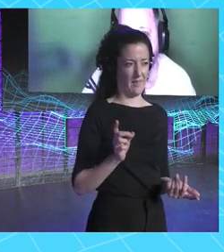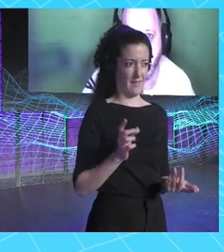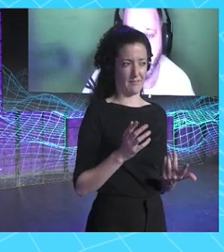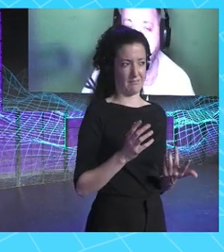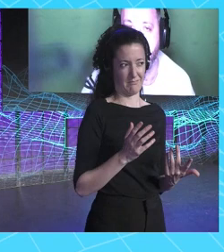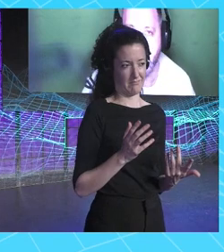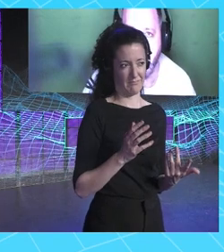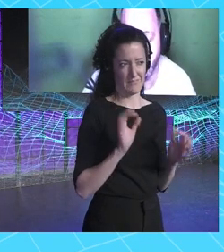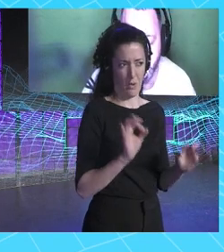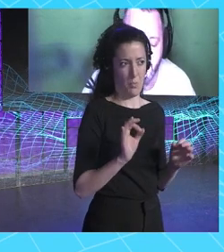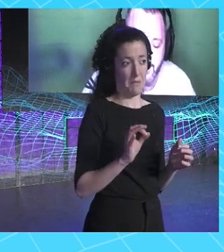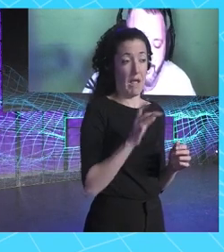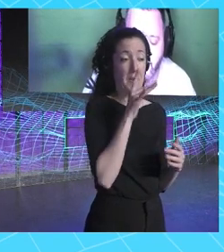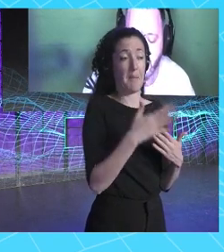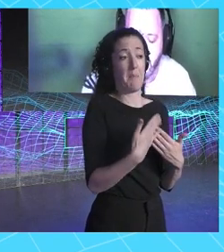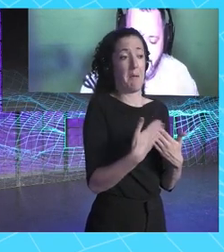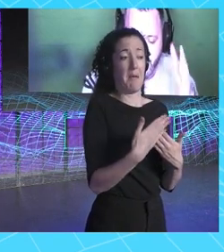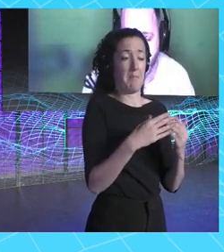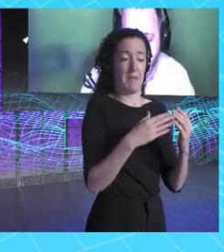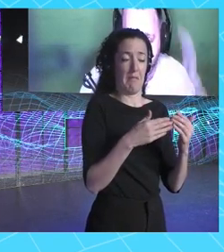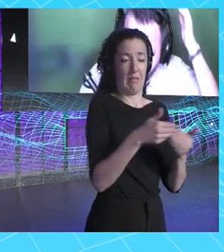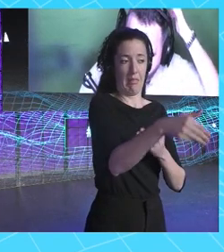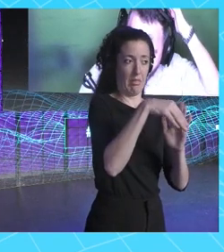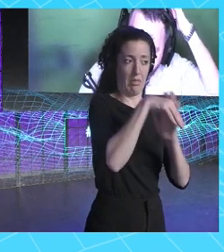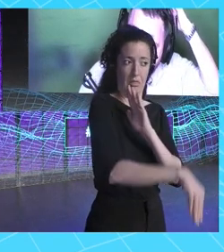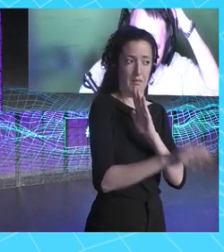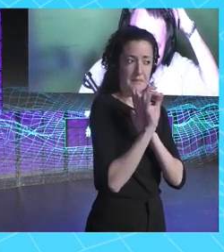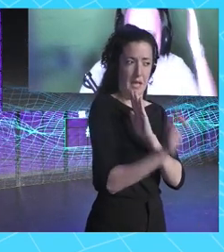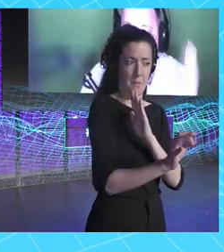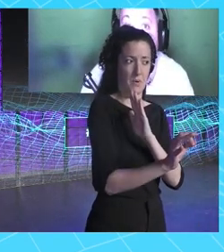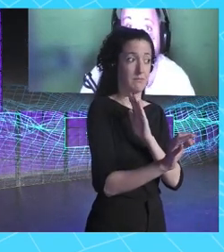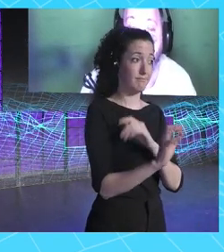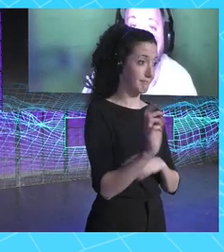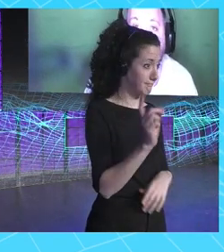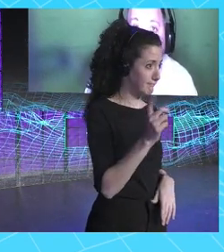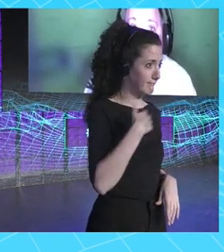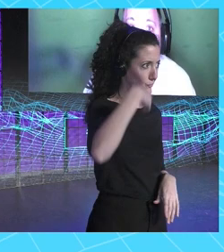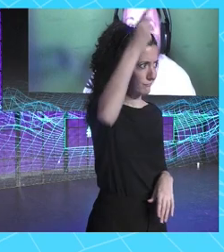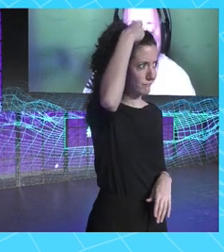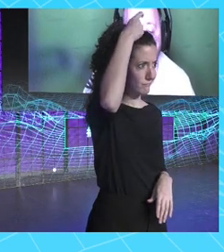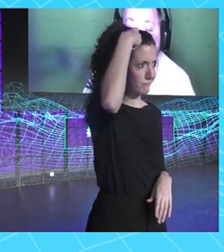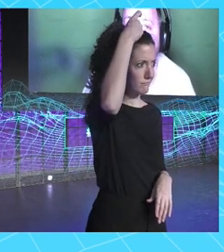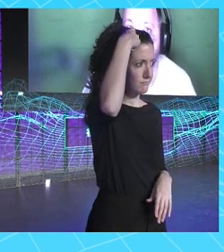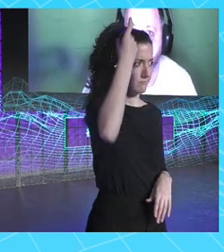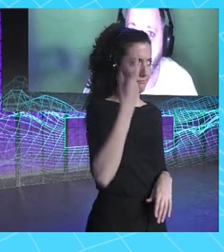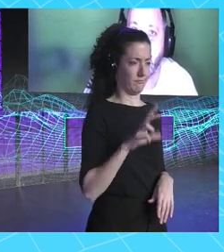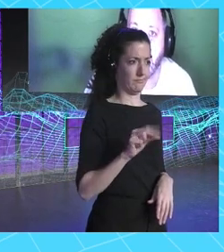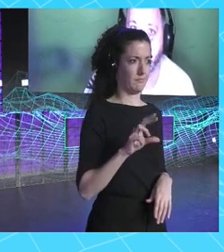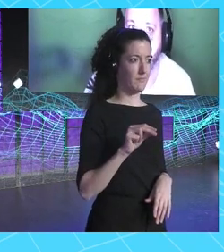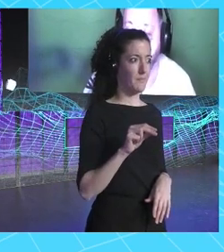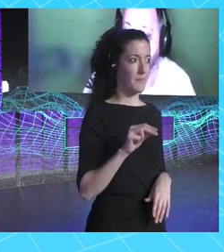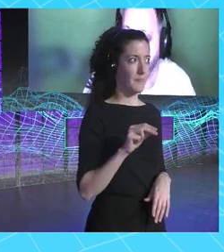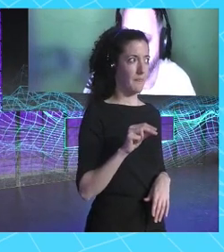algún momento esto no tiene ningún sentido no vamos a seguir haciendo las cosas bien pero yo luego decía ostras pero si a mí me leen 5.000 personas